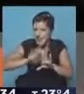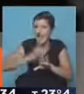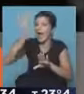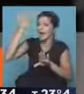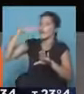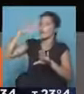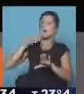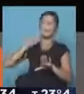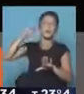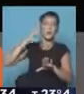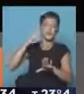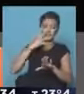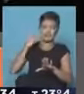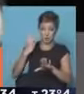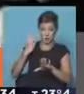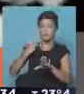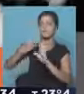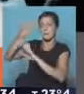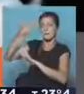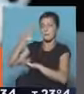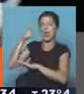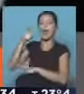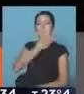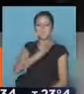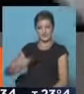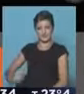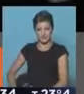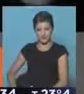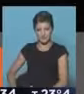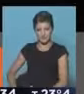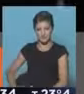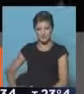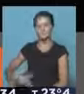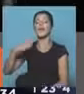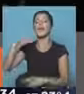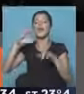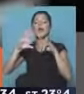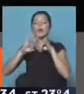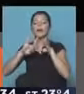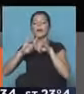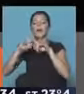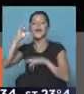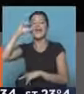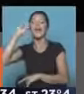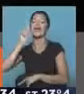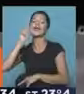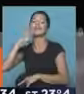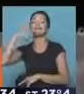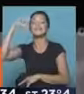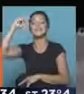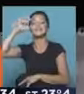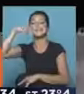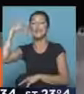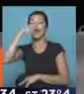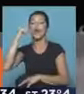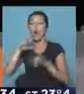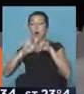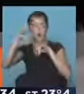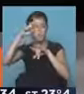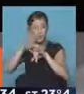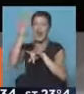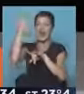aunque en aquella ocasión el presidente en cuestión reed eisenhower tenía una larga trayectoria militar y era el comandante